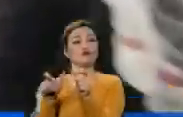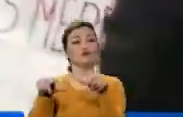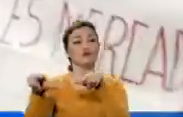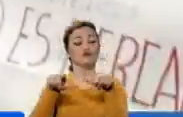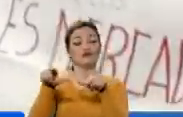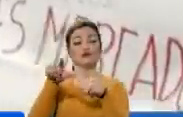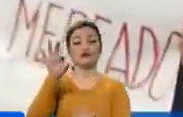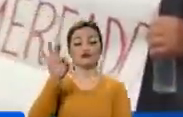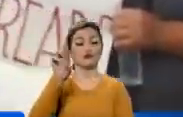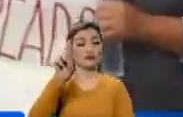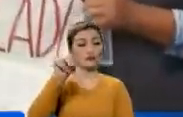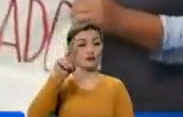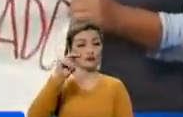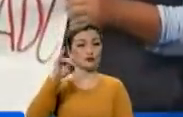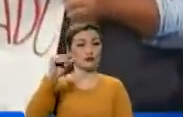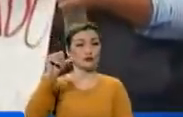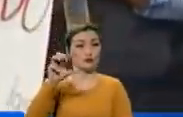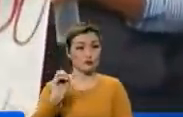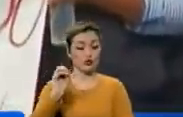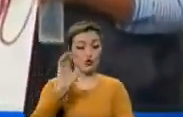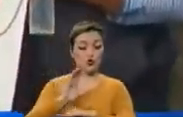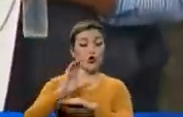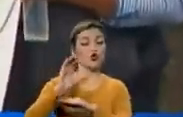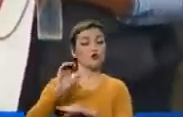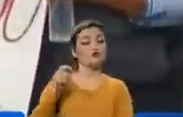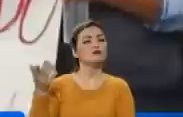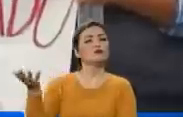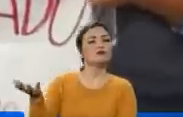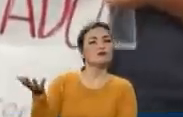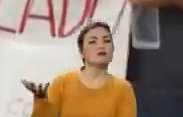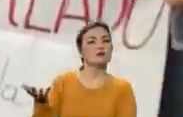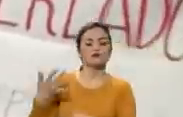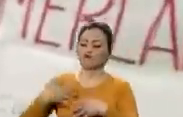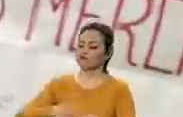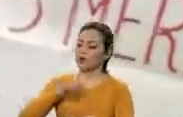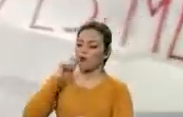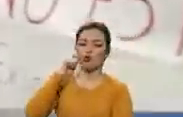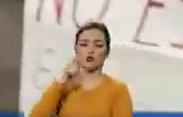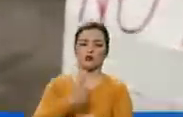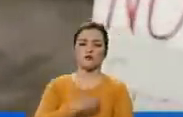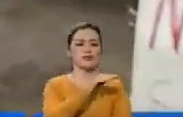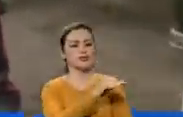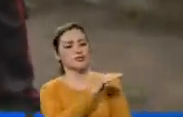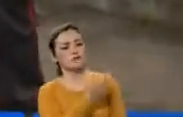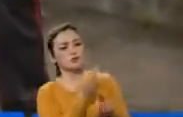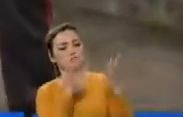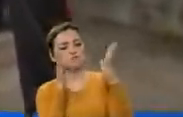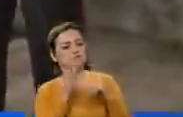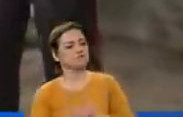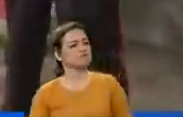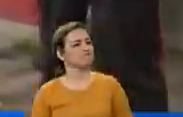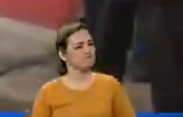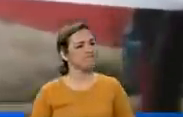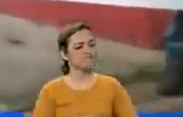aquí de San Francisco de Conocoto al suroriente de Quito, si no hay una respuesta de las autoridades, pues esta, la